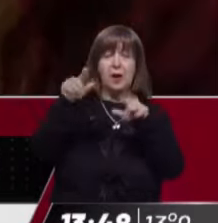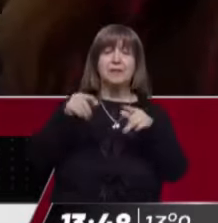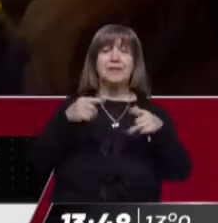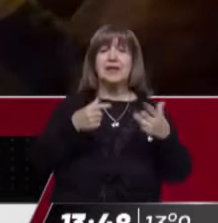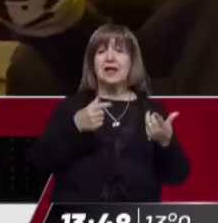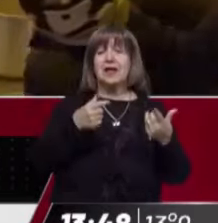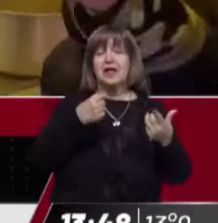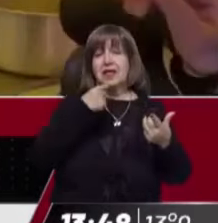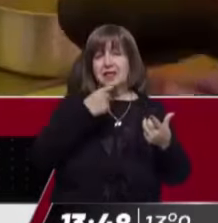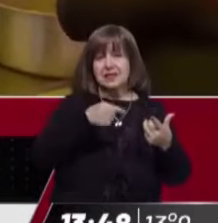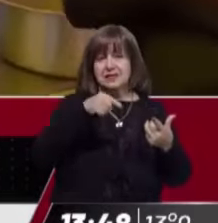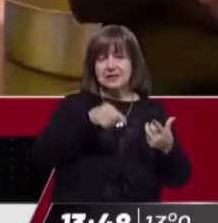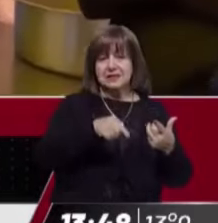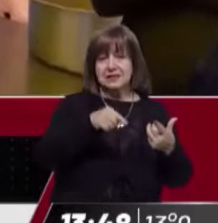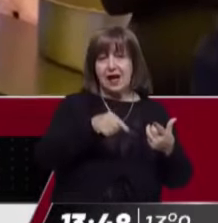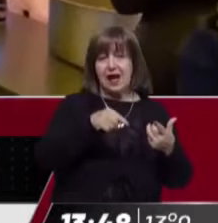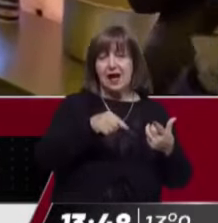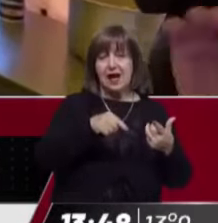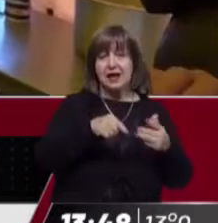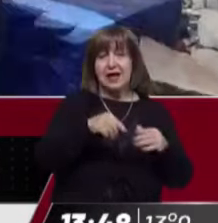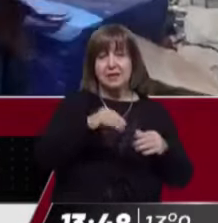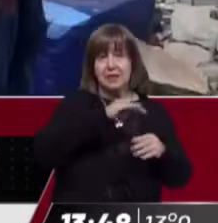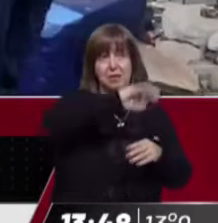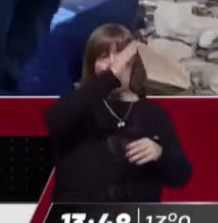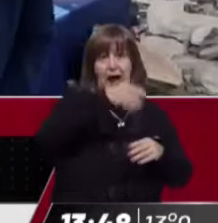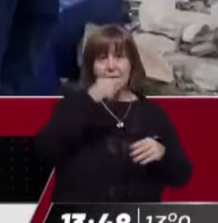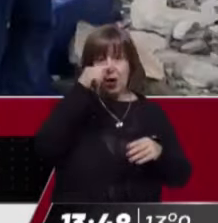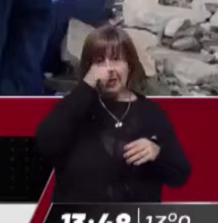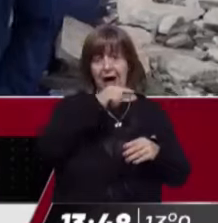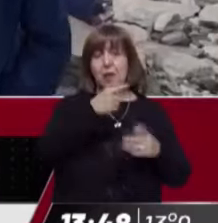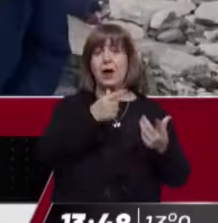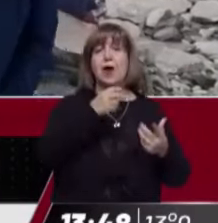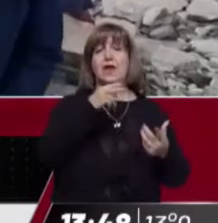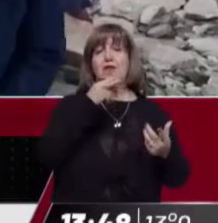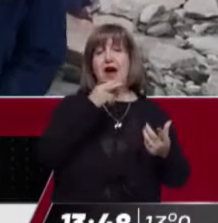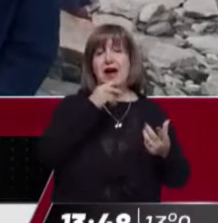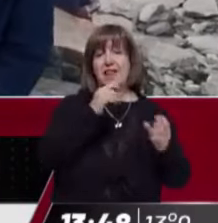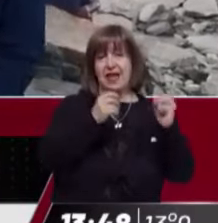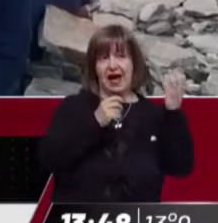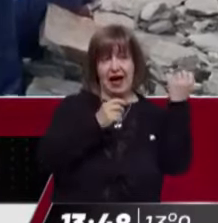Aconcagua no hay mucho, no hay tanto verde,